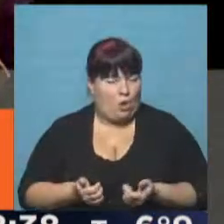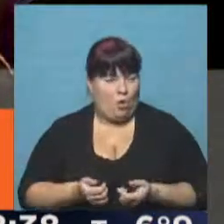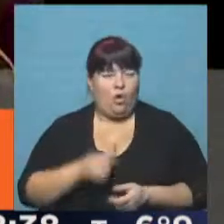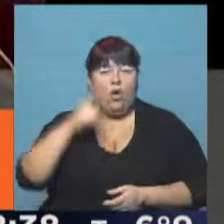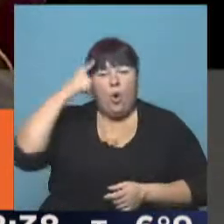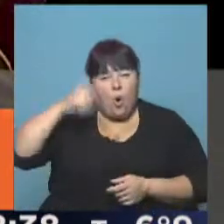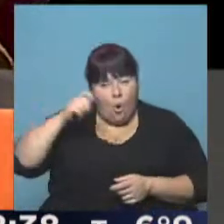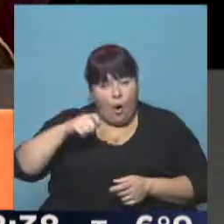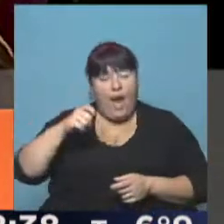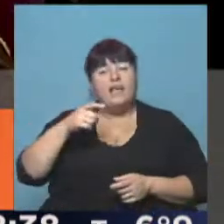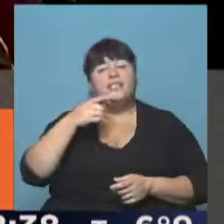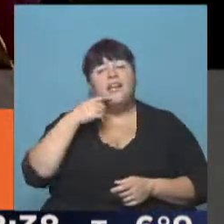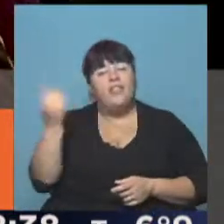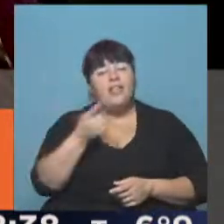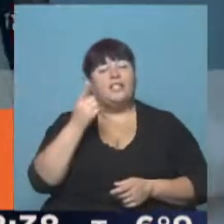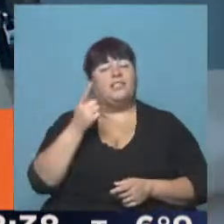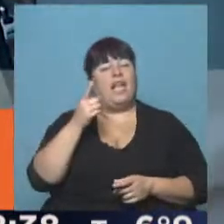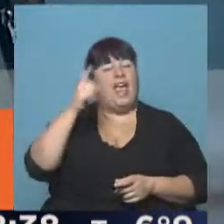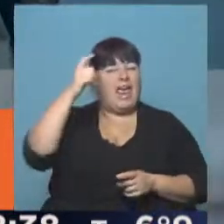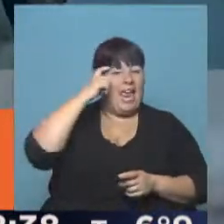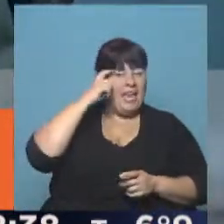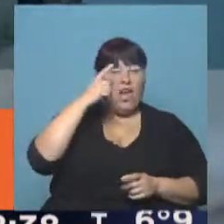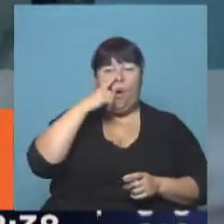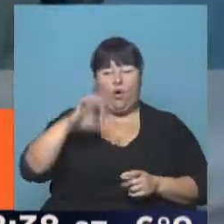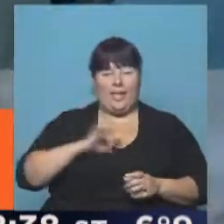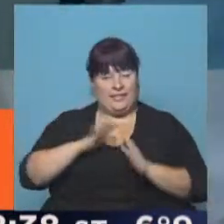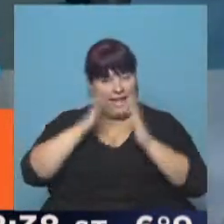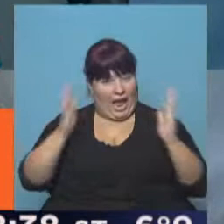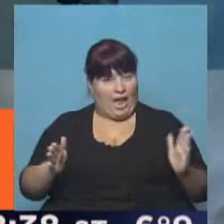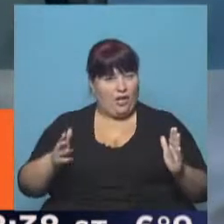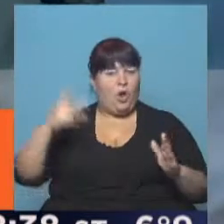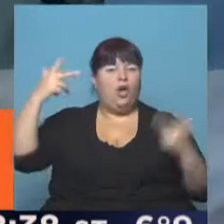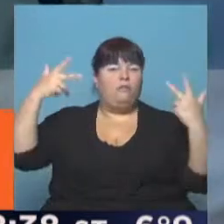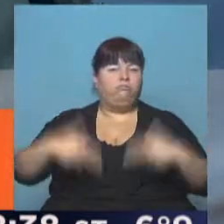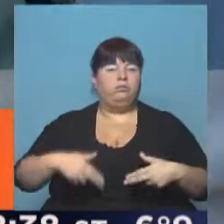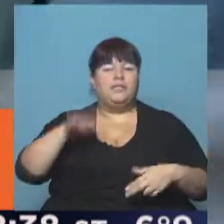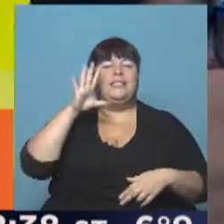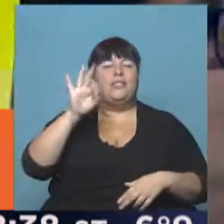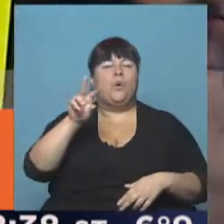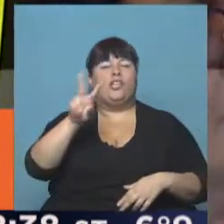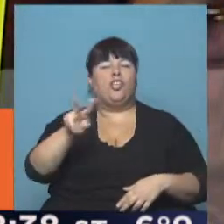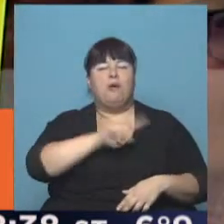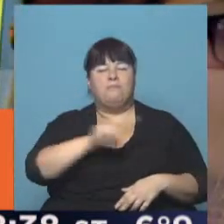Fuentes judiciales aseguraron que entre enero y junio de este año se dieron de baja